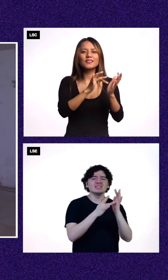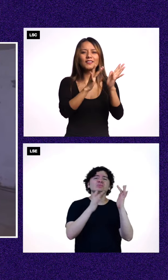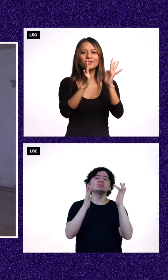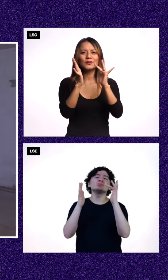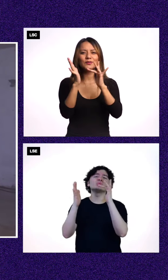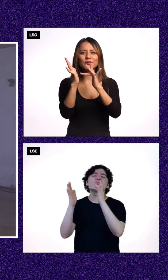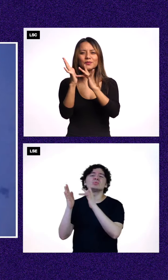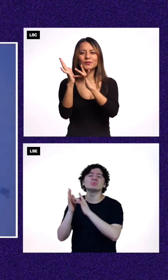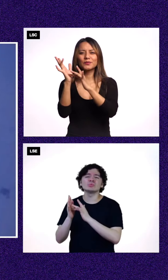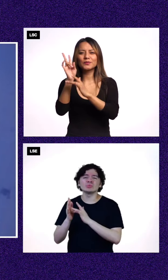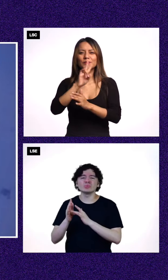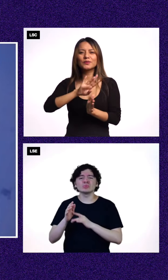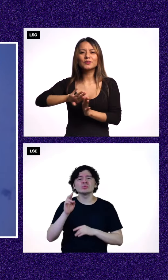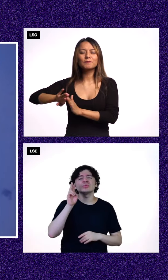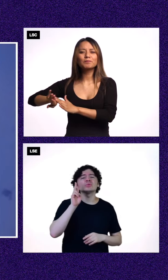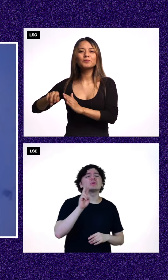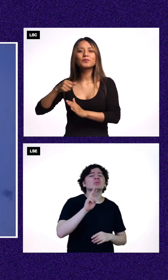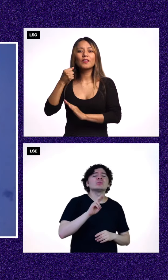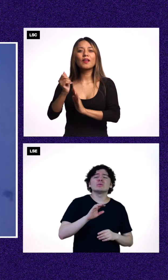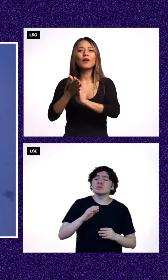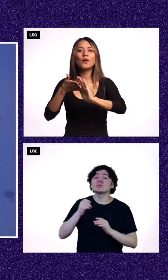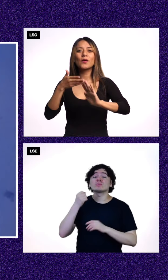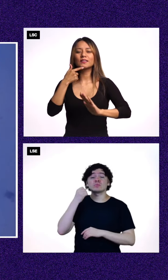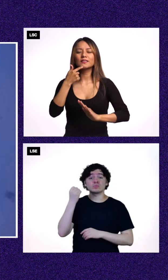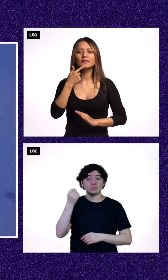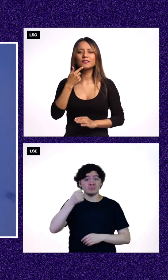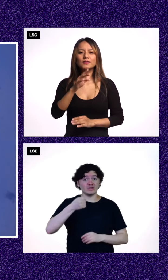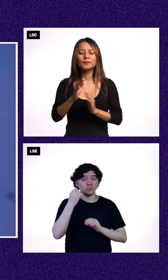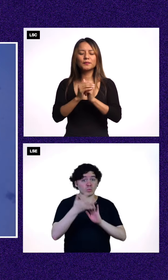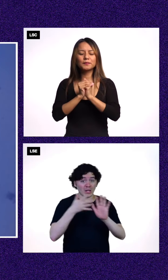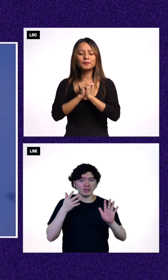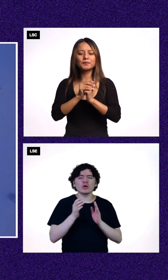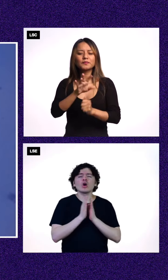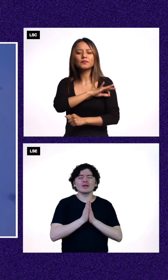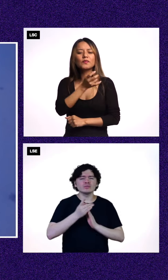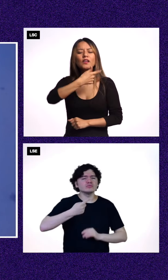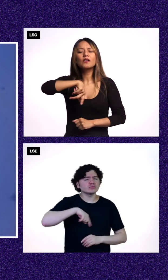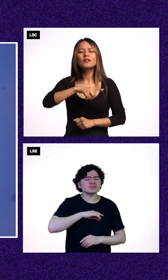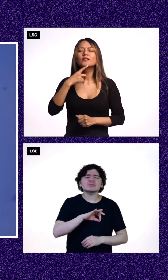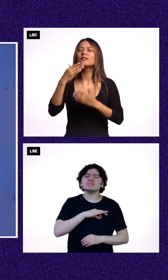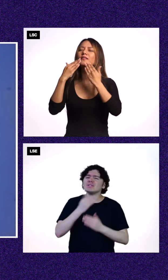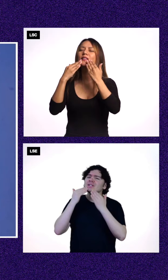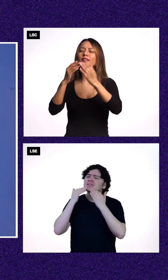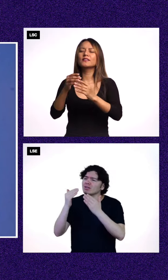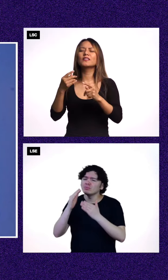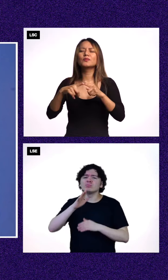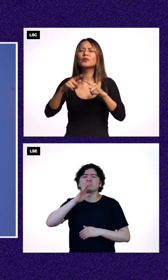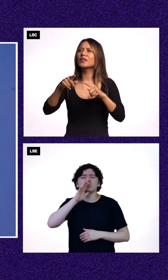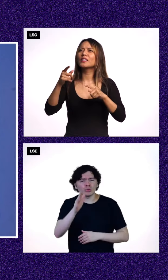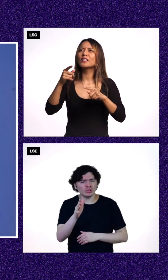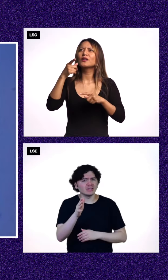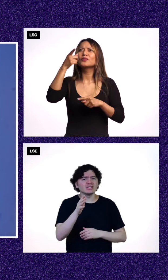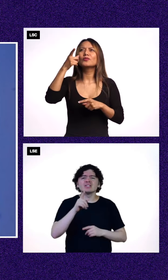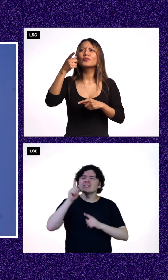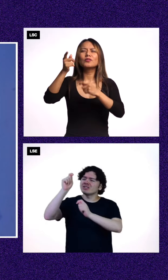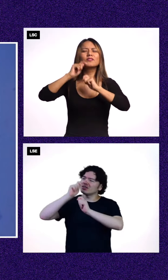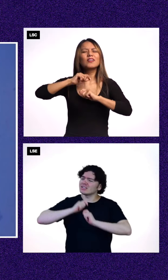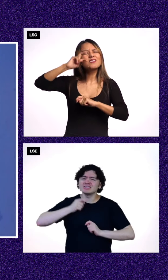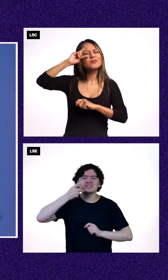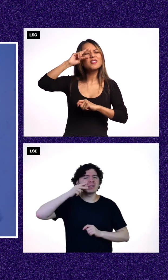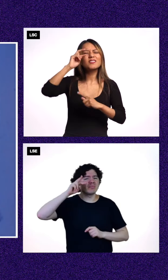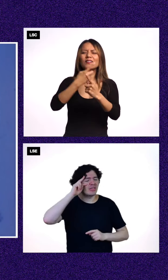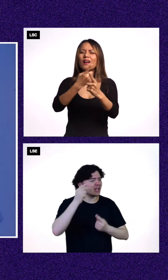Señor, en este momento de esta tarde, Señor, te damos gracias por todo cuanto hemos experimentado hoy, por este momento de